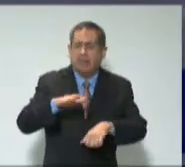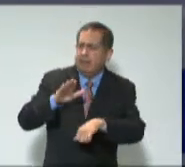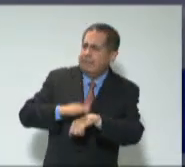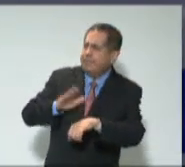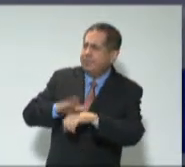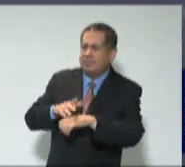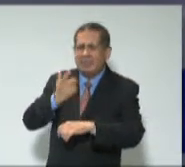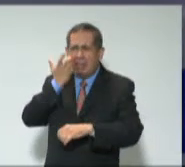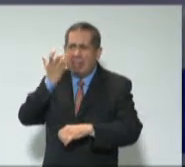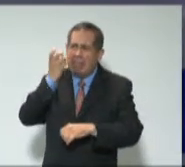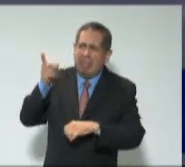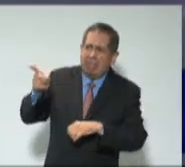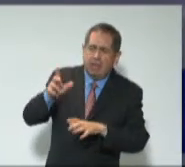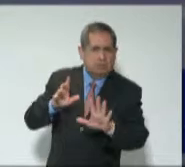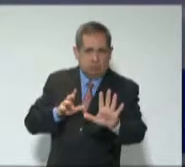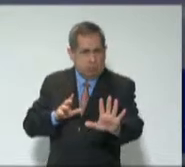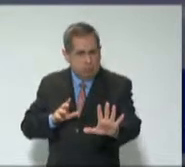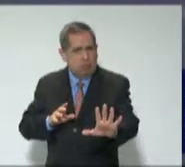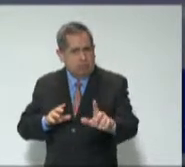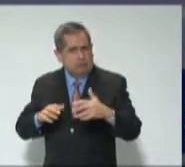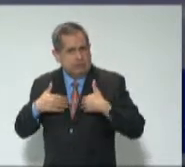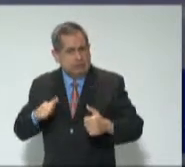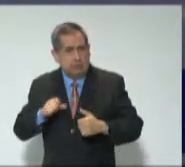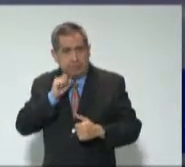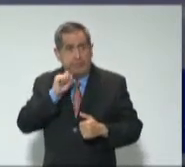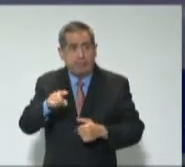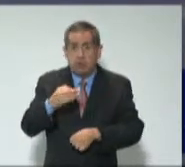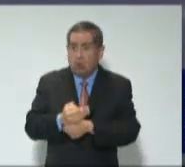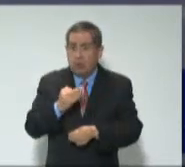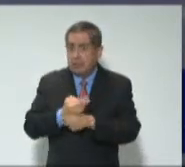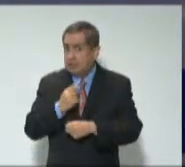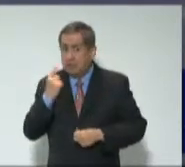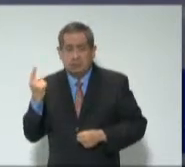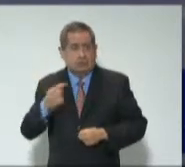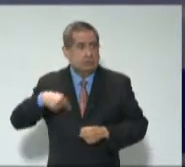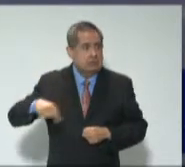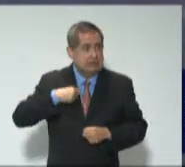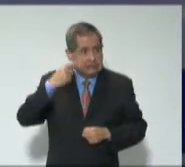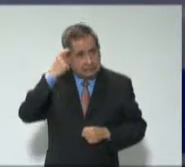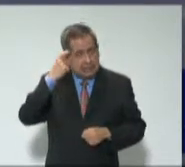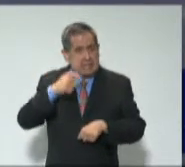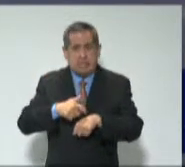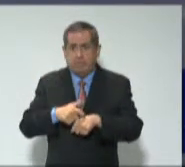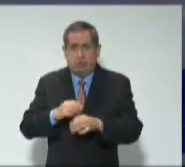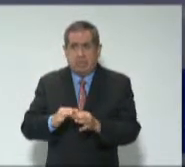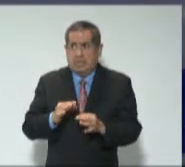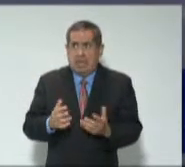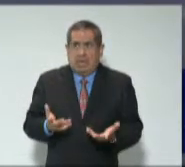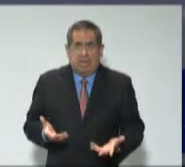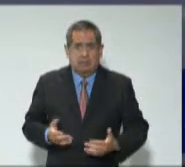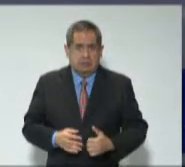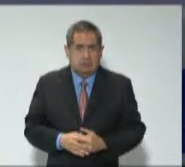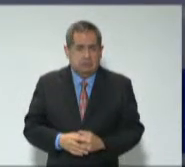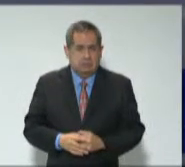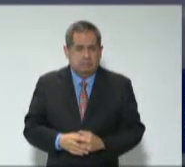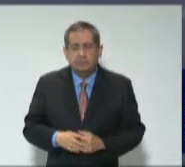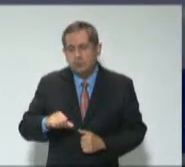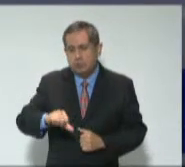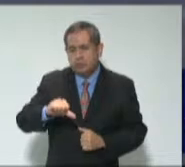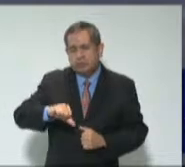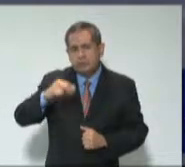existir pero también entendemos el momento en el que estamos atravesando hoy